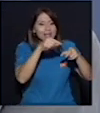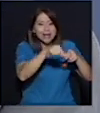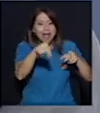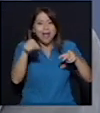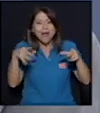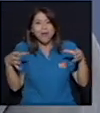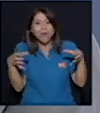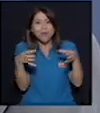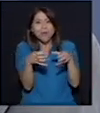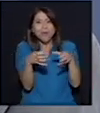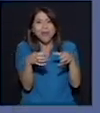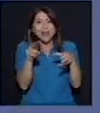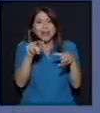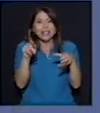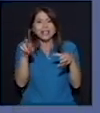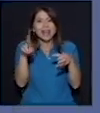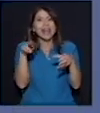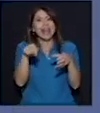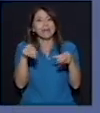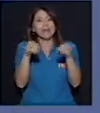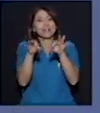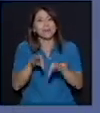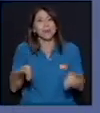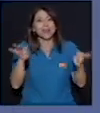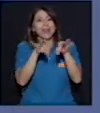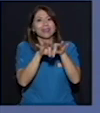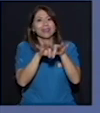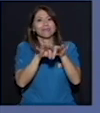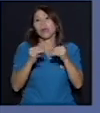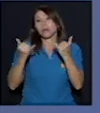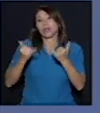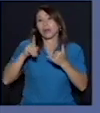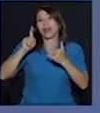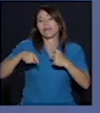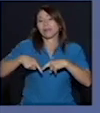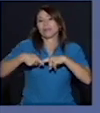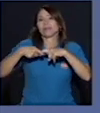las que Nasser era el más importante. Vamos a tener que desunir el programa porque